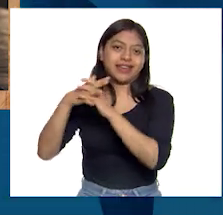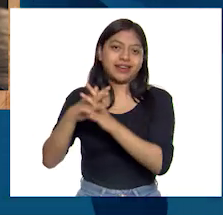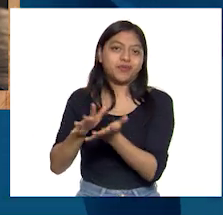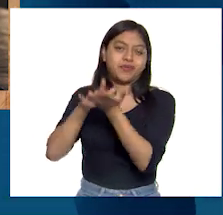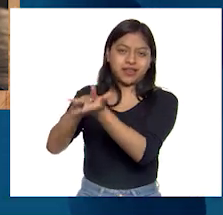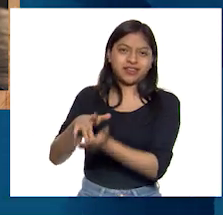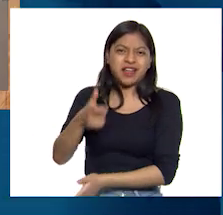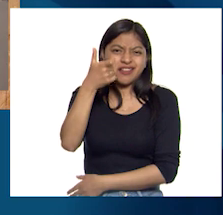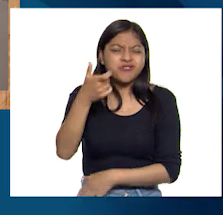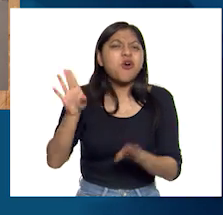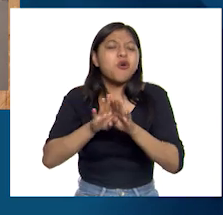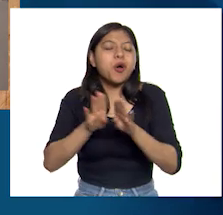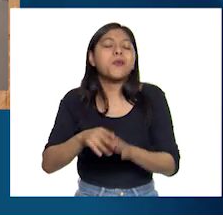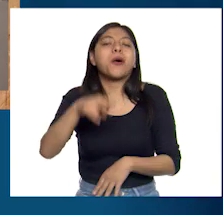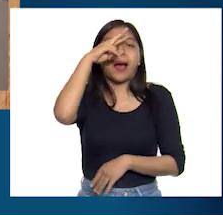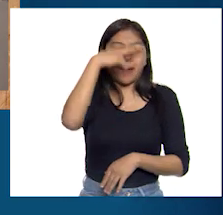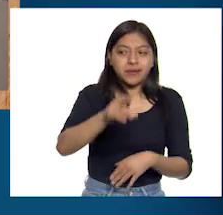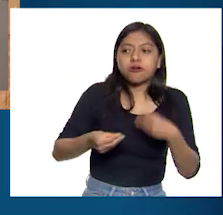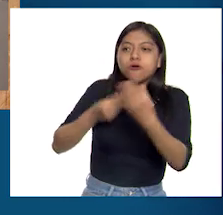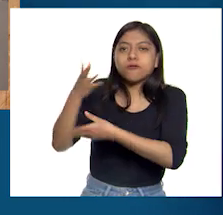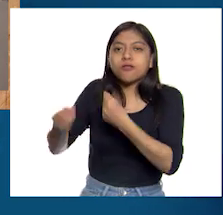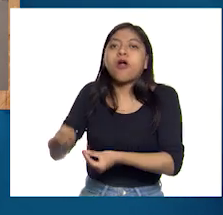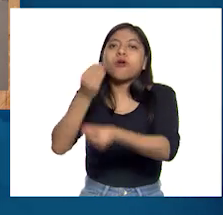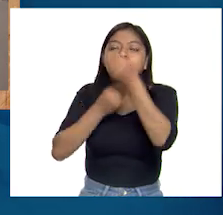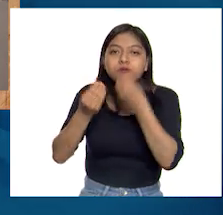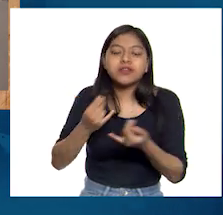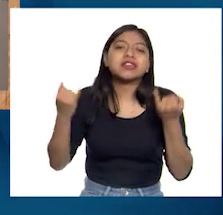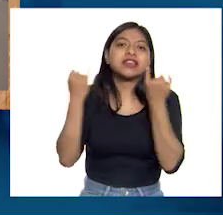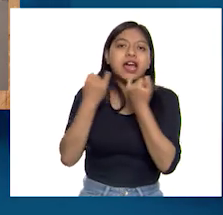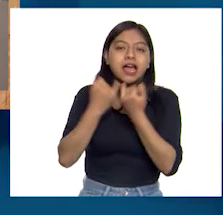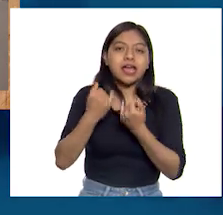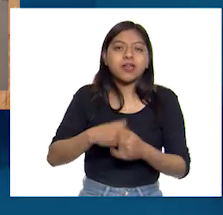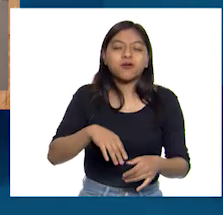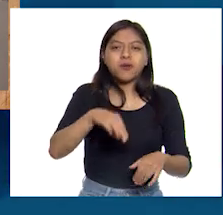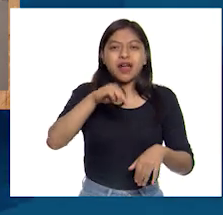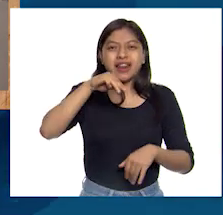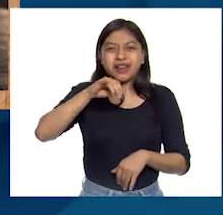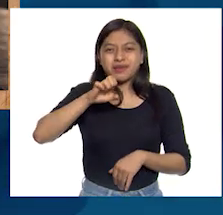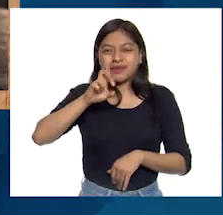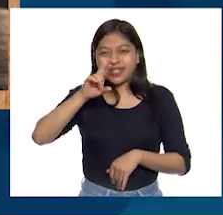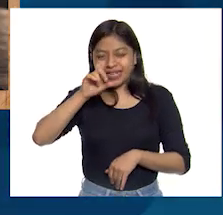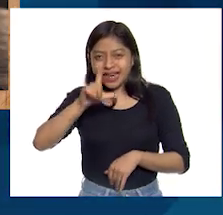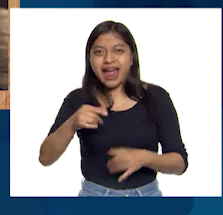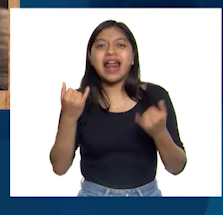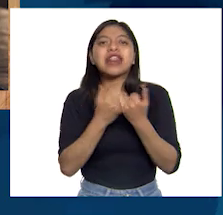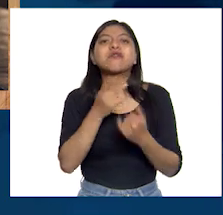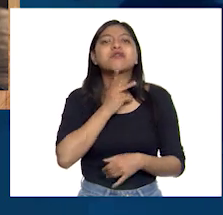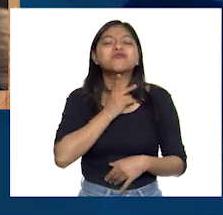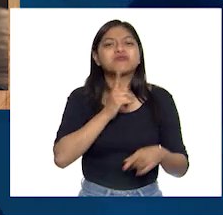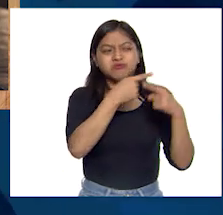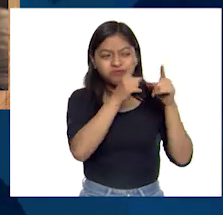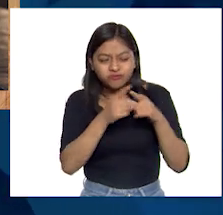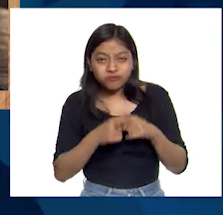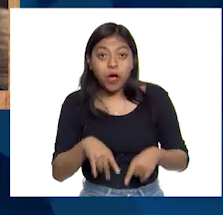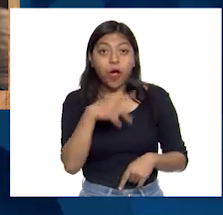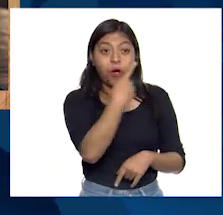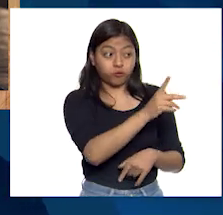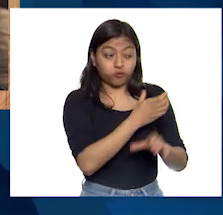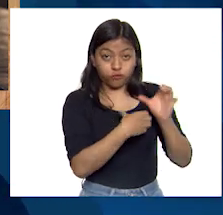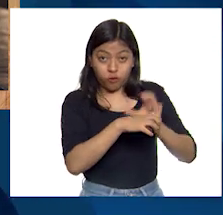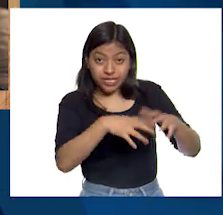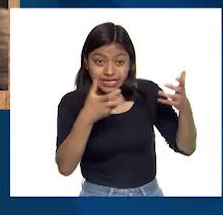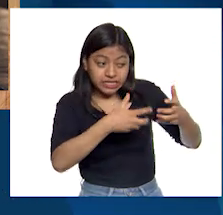esto? Bueno, México brindó alimentos, brindó materias primas como minerales, como petróleos y también manufacturas, es decir, productos salidos de